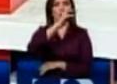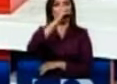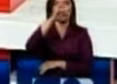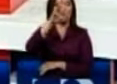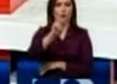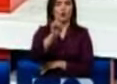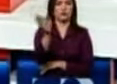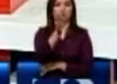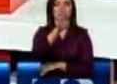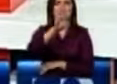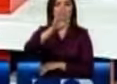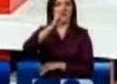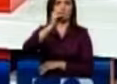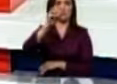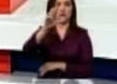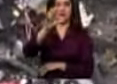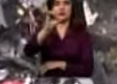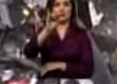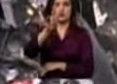la Forestal.